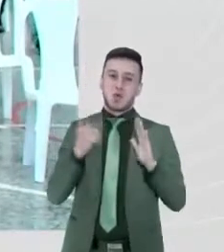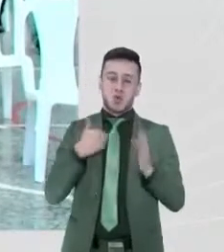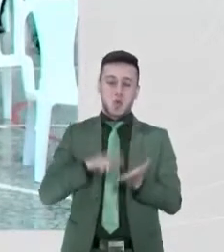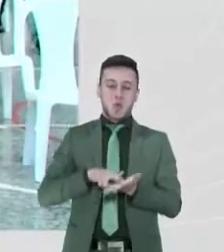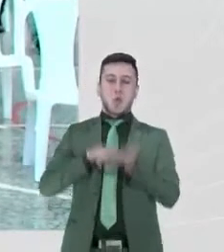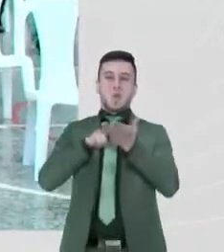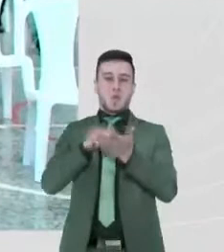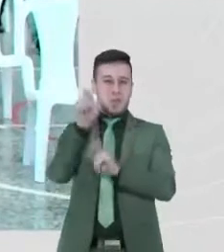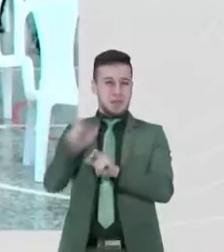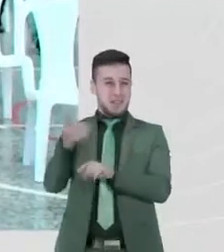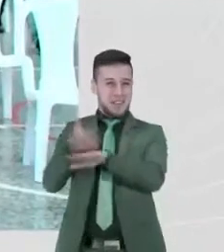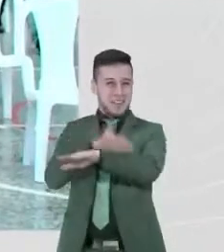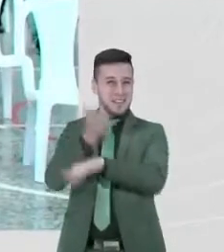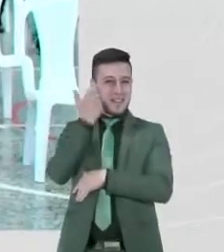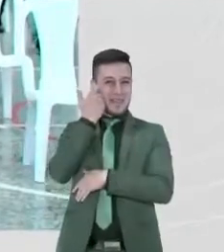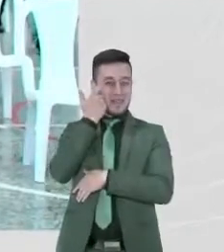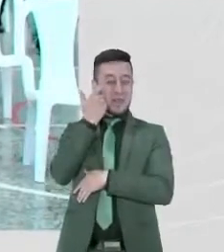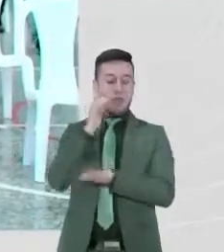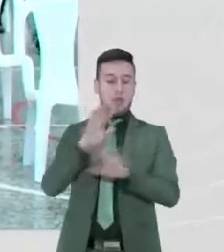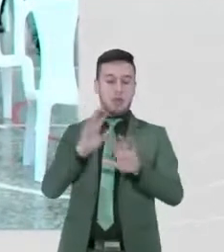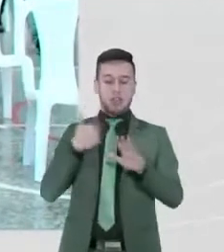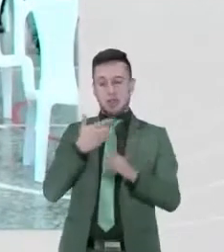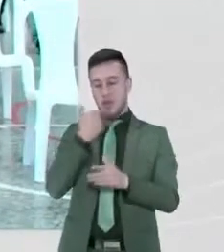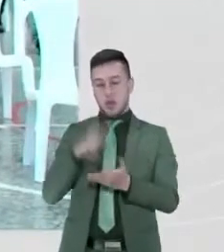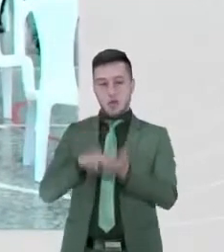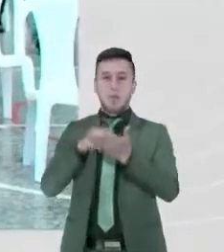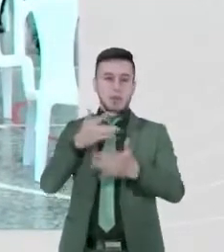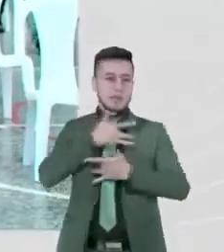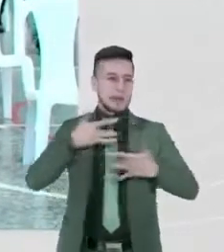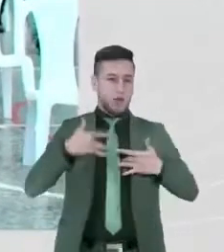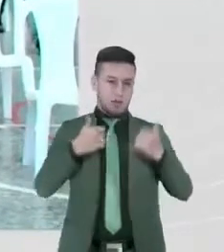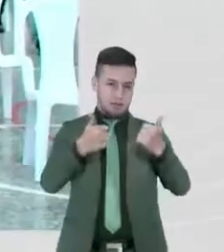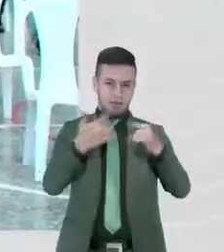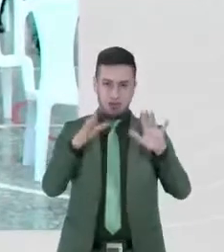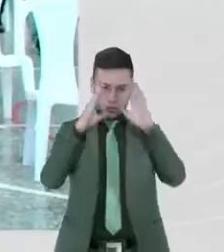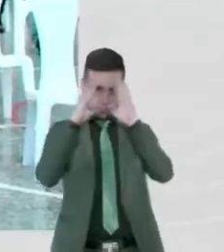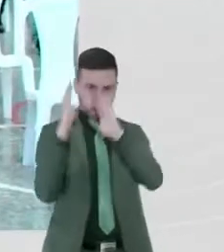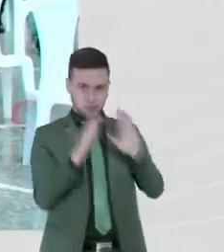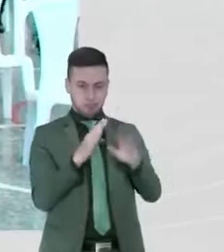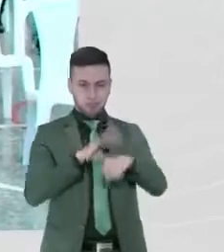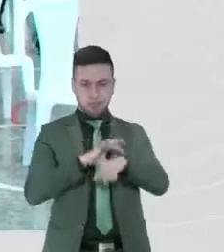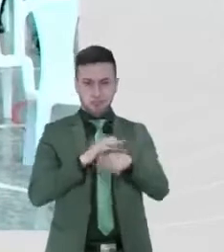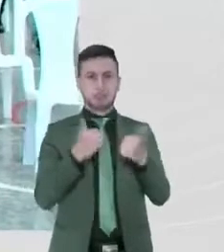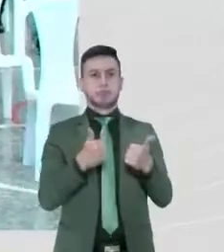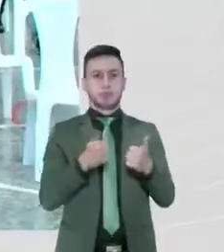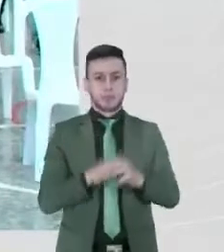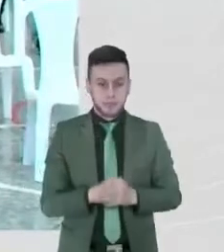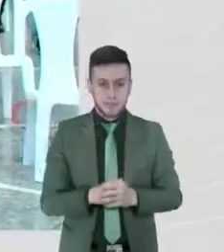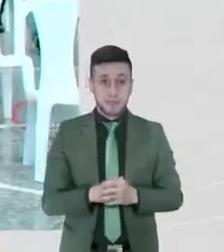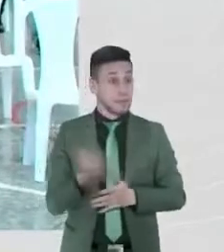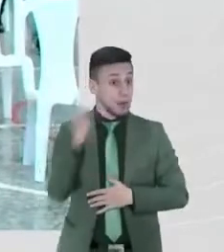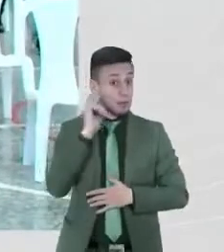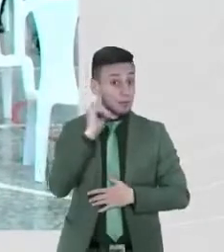recuperarse antes de hacer la intervención, pero entendemos que se encuentra bien de salud en el momento, ya lo están atendiendo. Confirmar si ya tenemos el